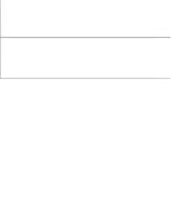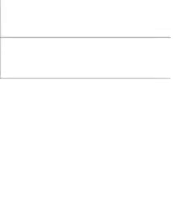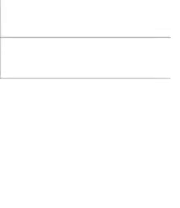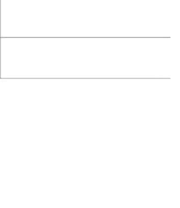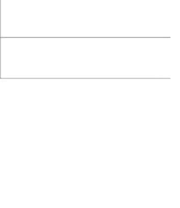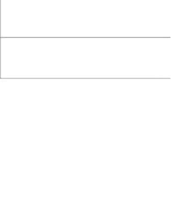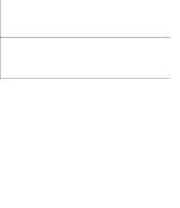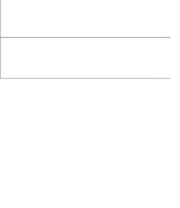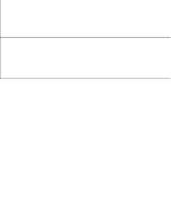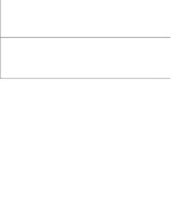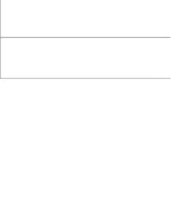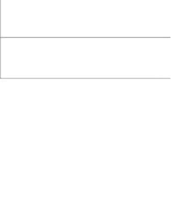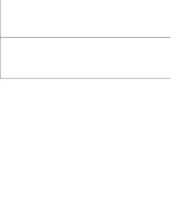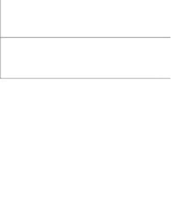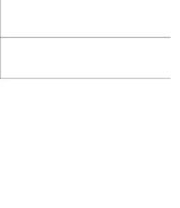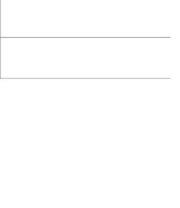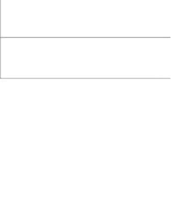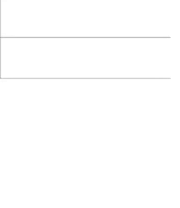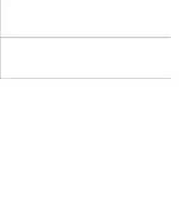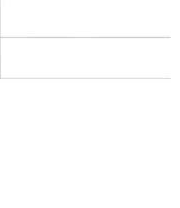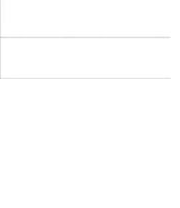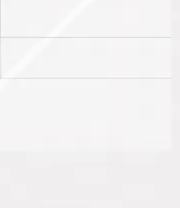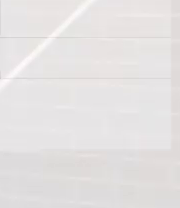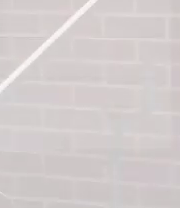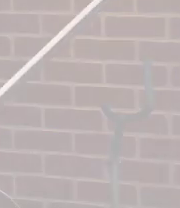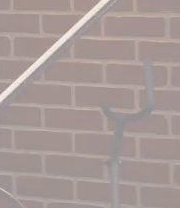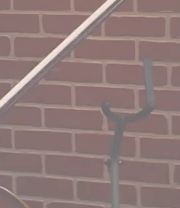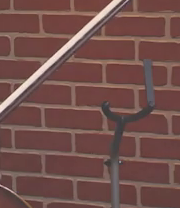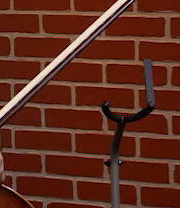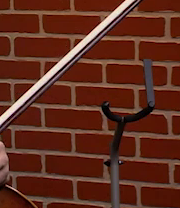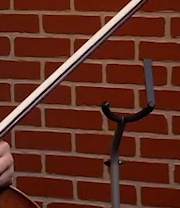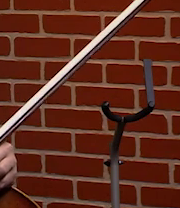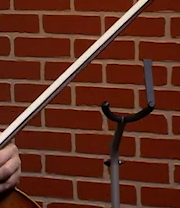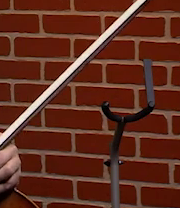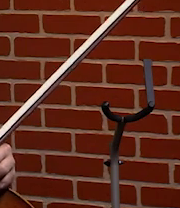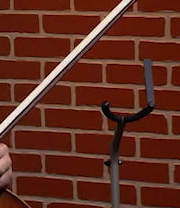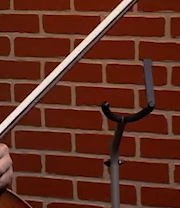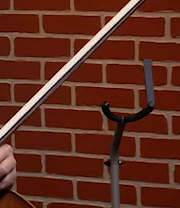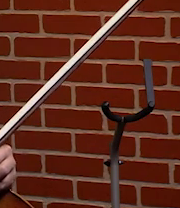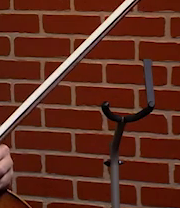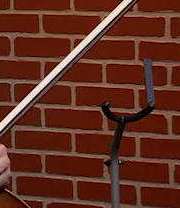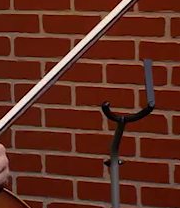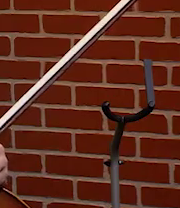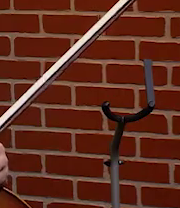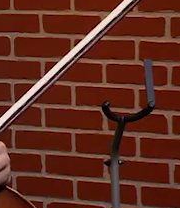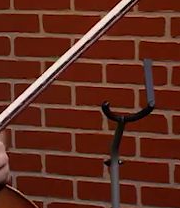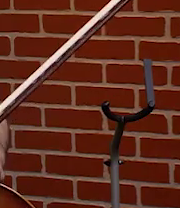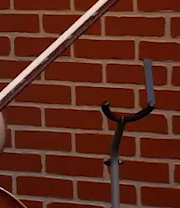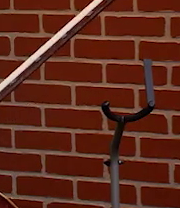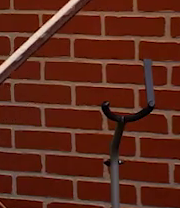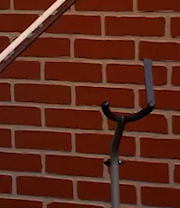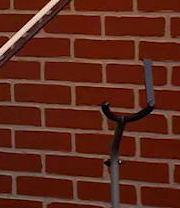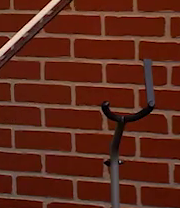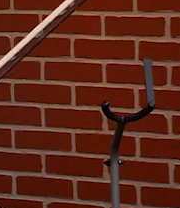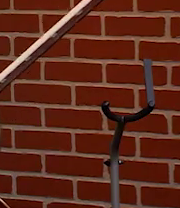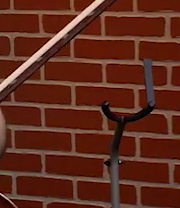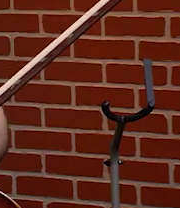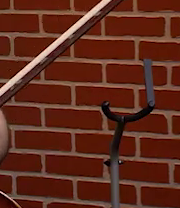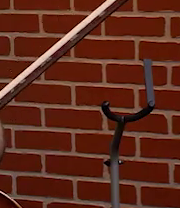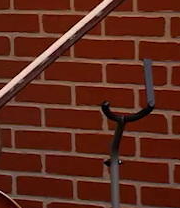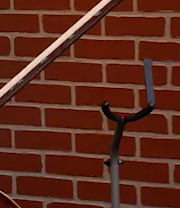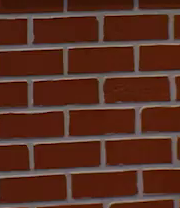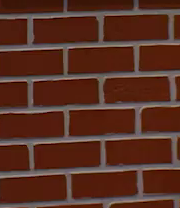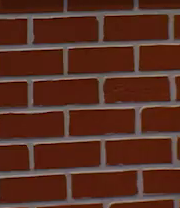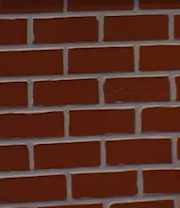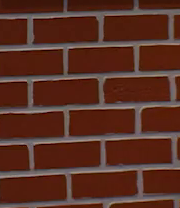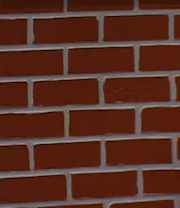la blanca y duraría 6 tiempos. Porque se suman los 4 tiempos de la redonda a los 2 tiempos que dura la